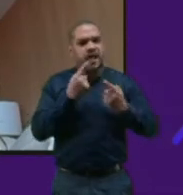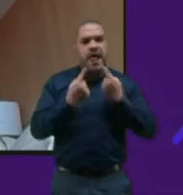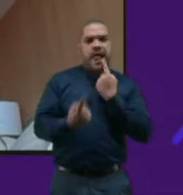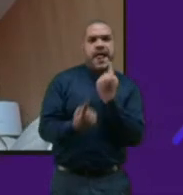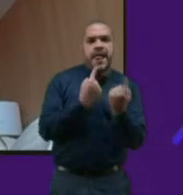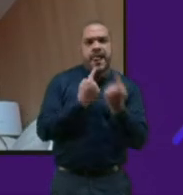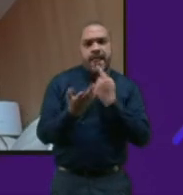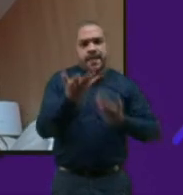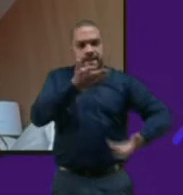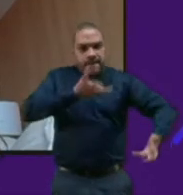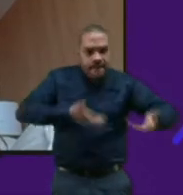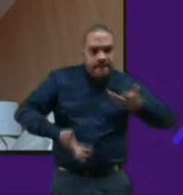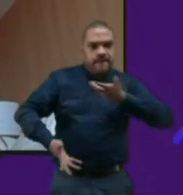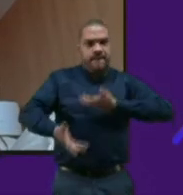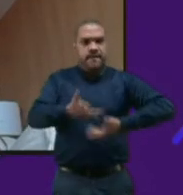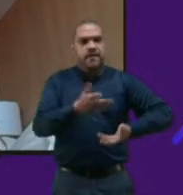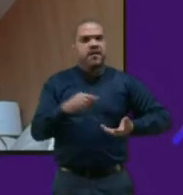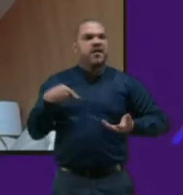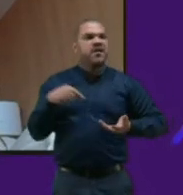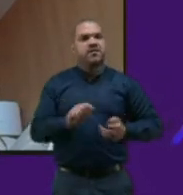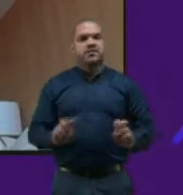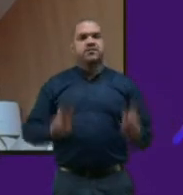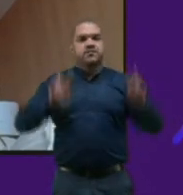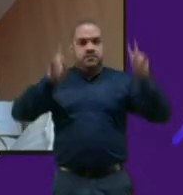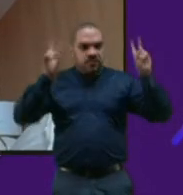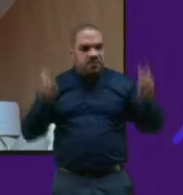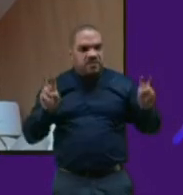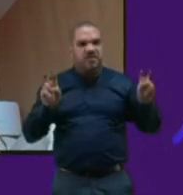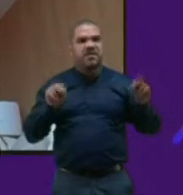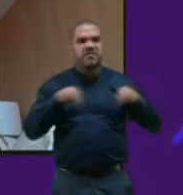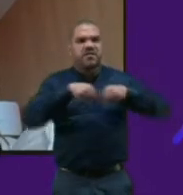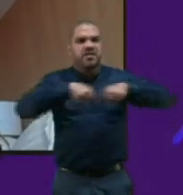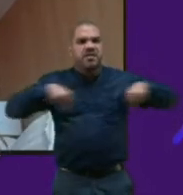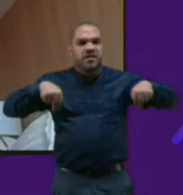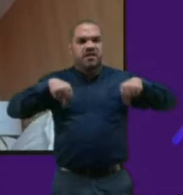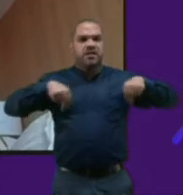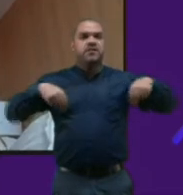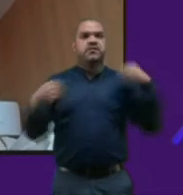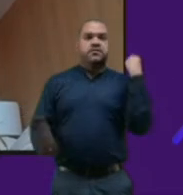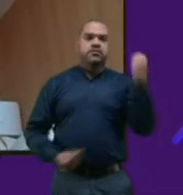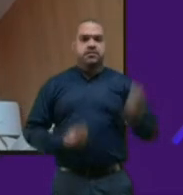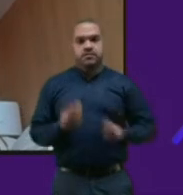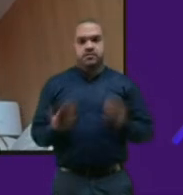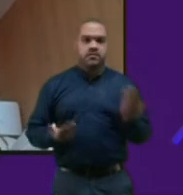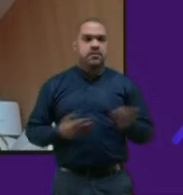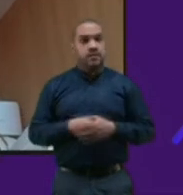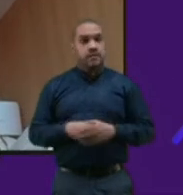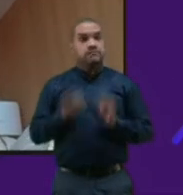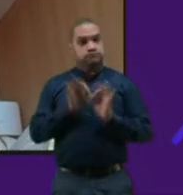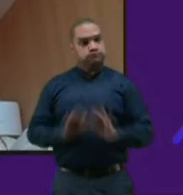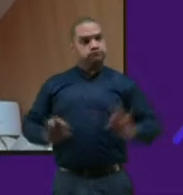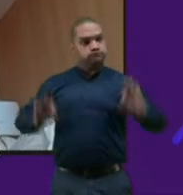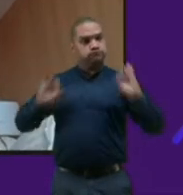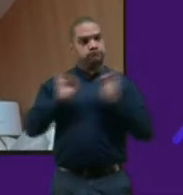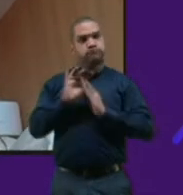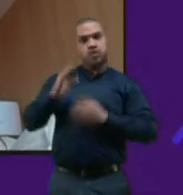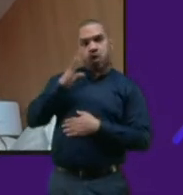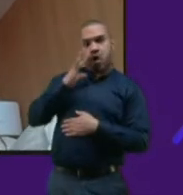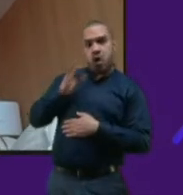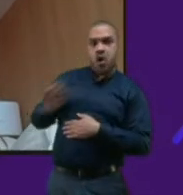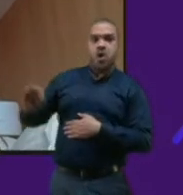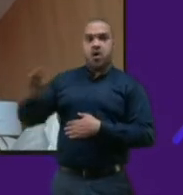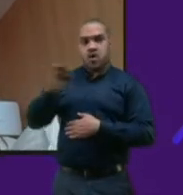conversaciones donde se habla de este tema de género esté participando hombres, ¿sí? Porque no podemos